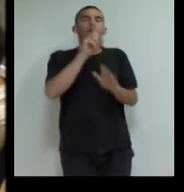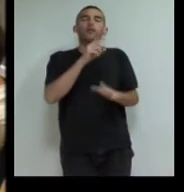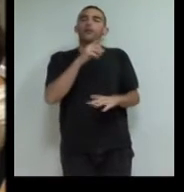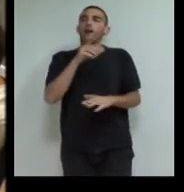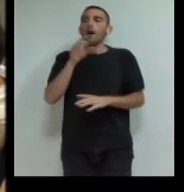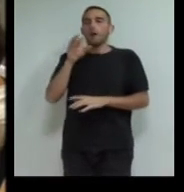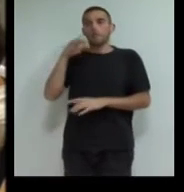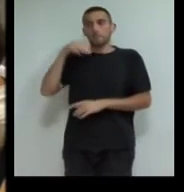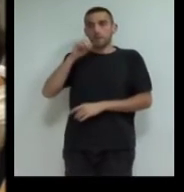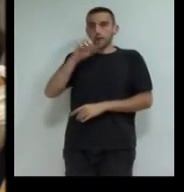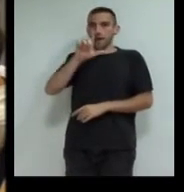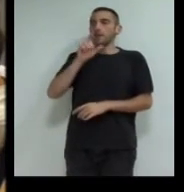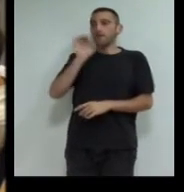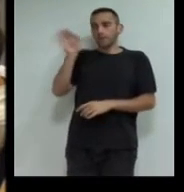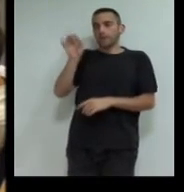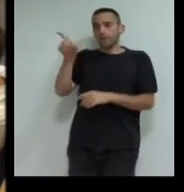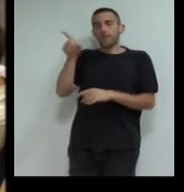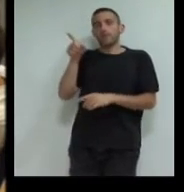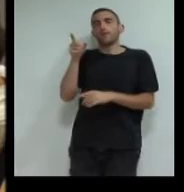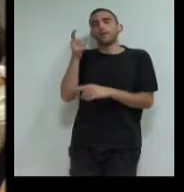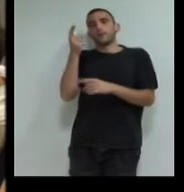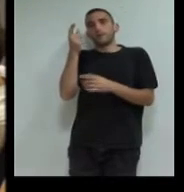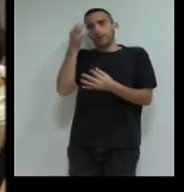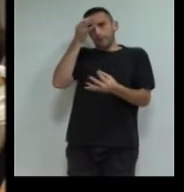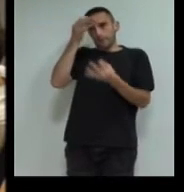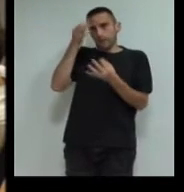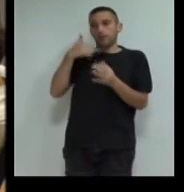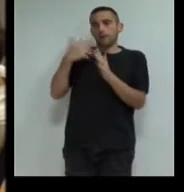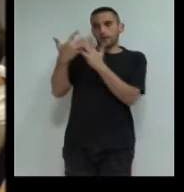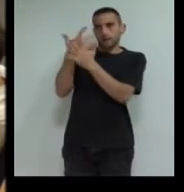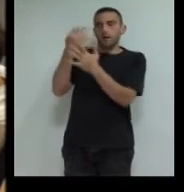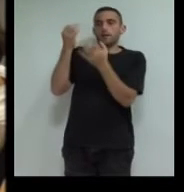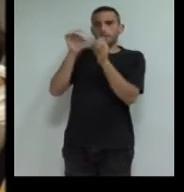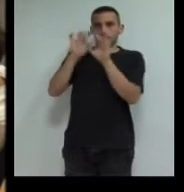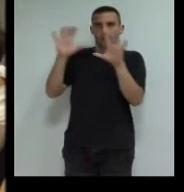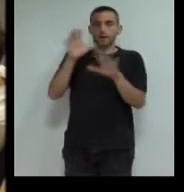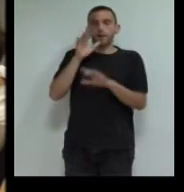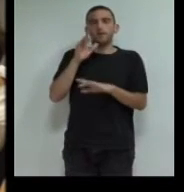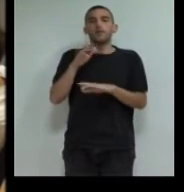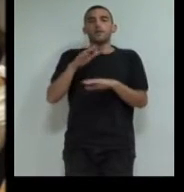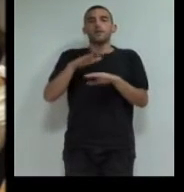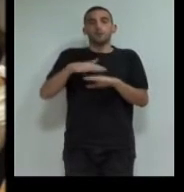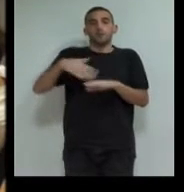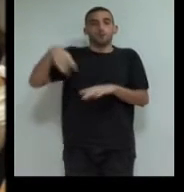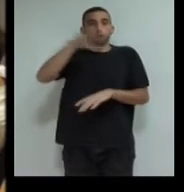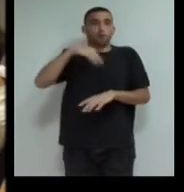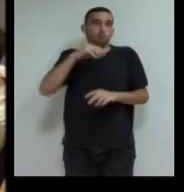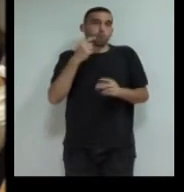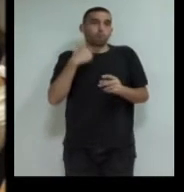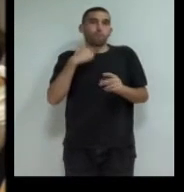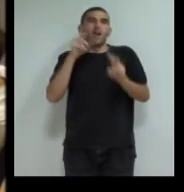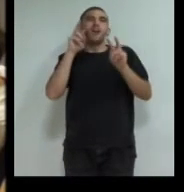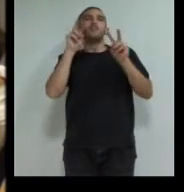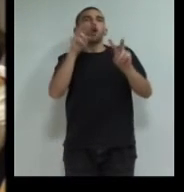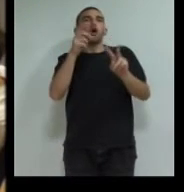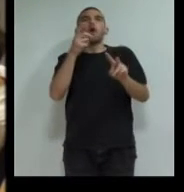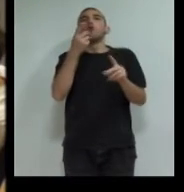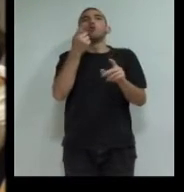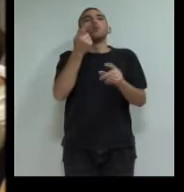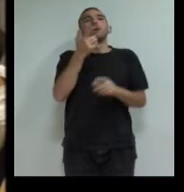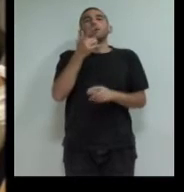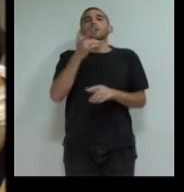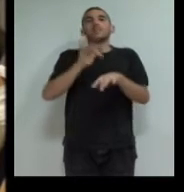yo soy precisamente de los que, como todos nosotros, hemos ido para arriba y para abajo y hemos visto la poca sensibilidad